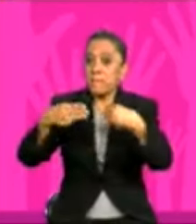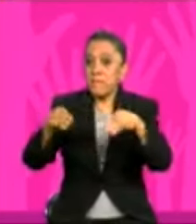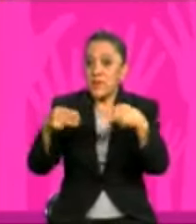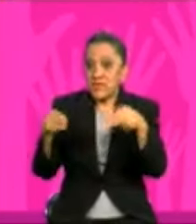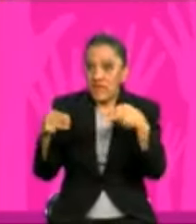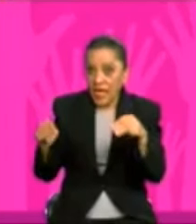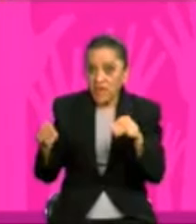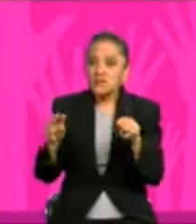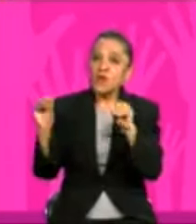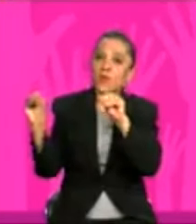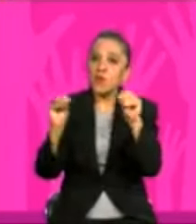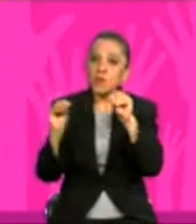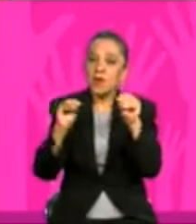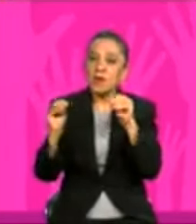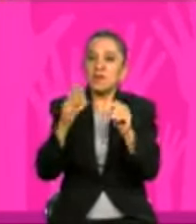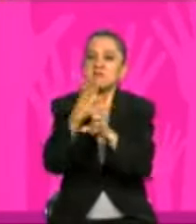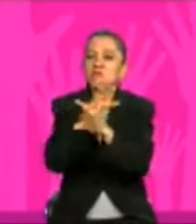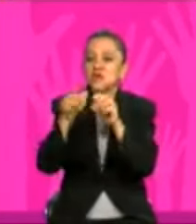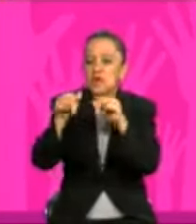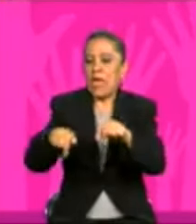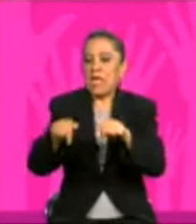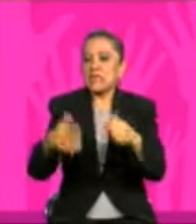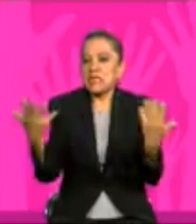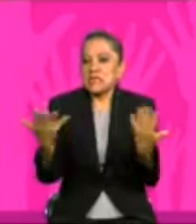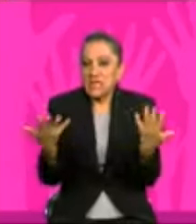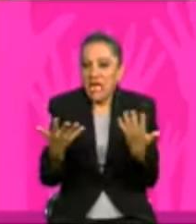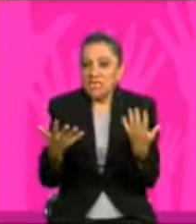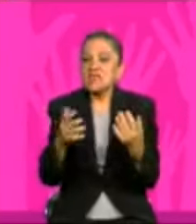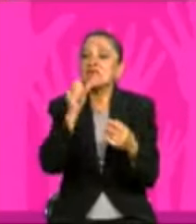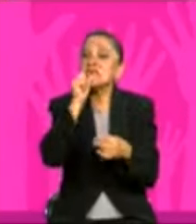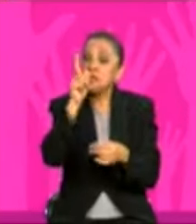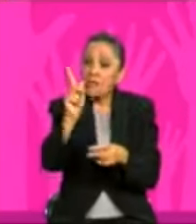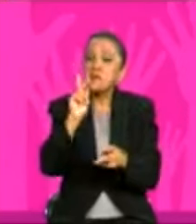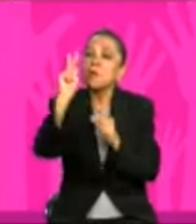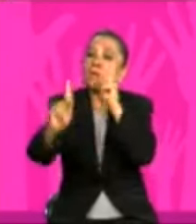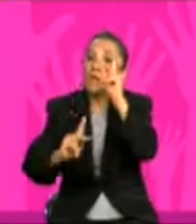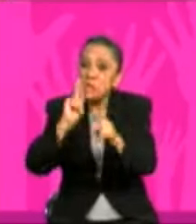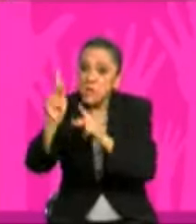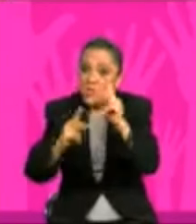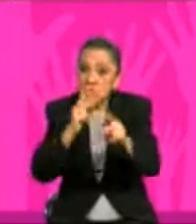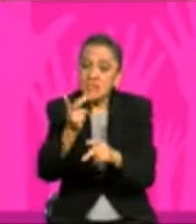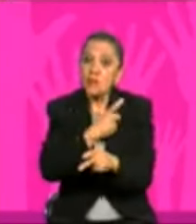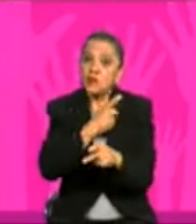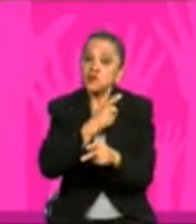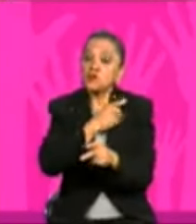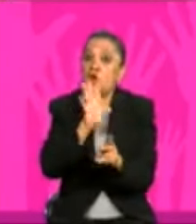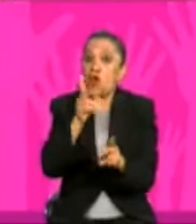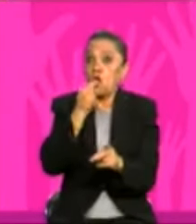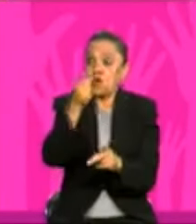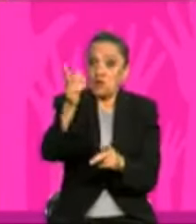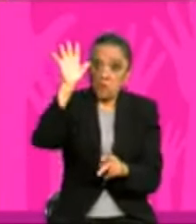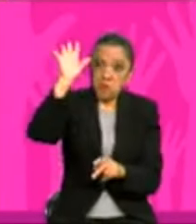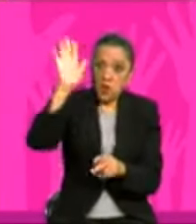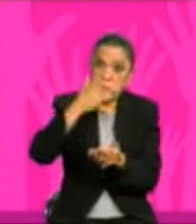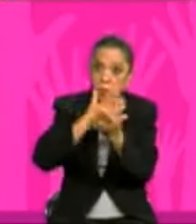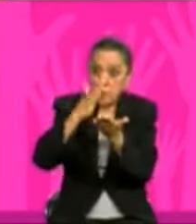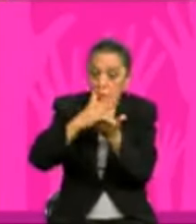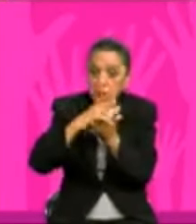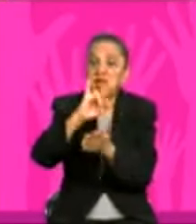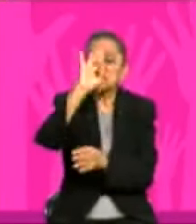la comercialización de productos locales y otorgaremos créditos a la palabra a mujeres emprendedoras. 4. Vamos